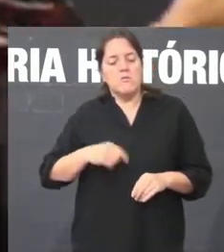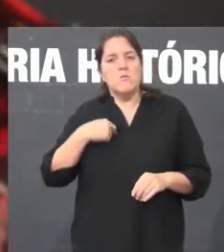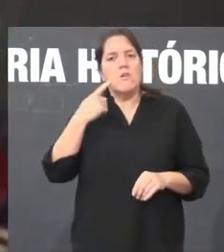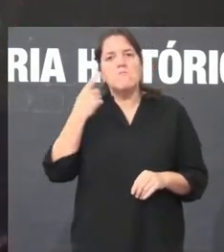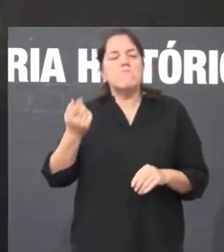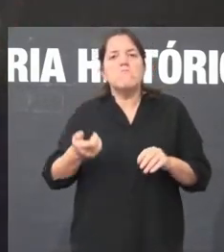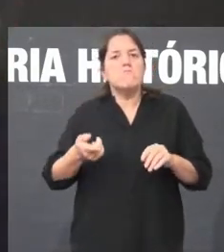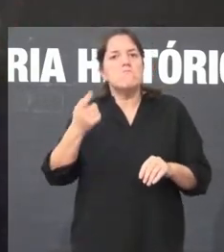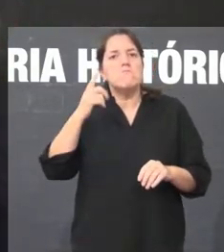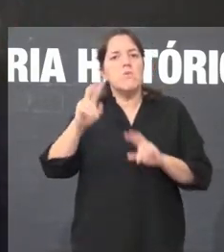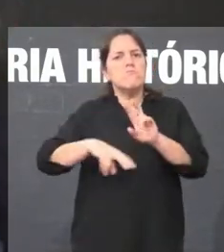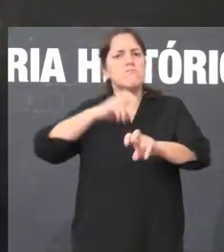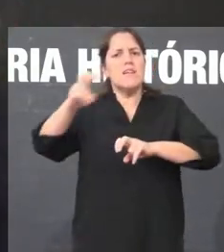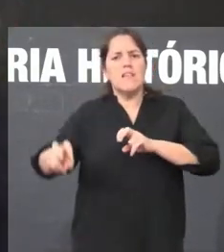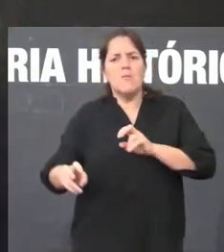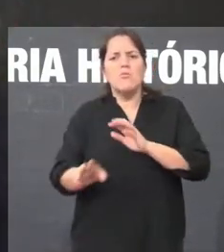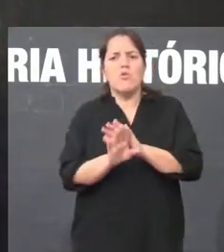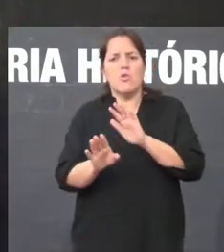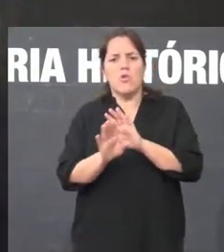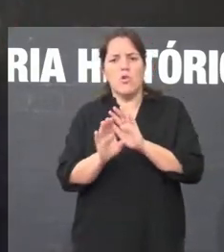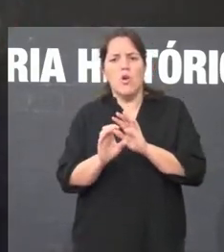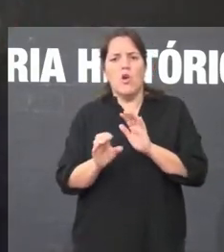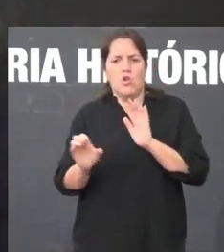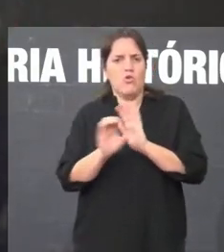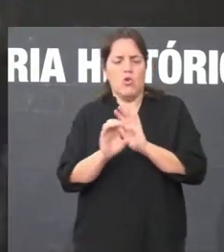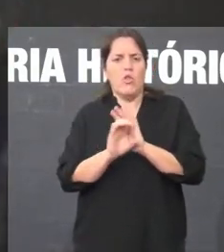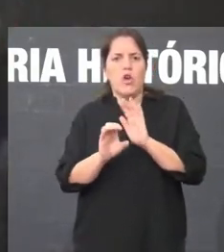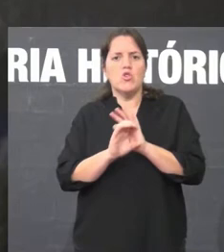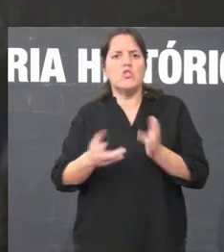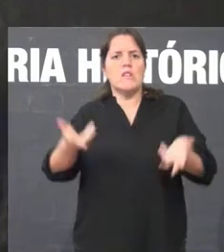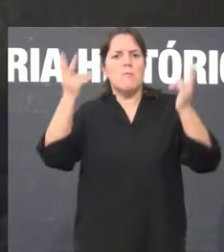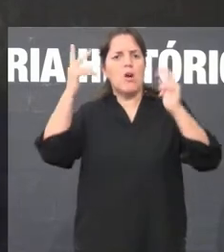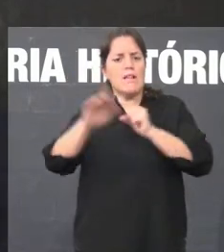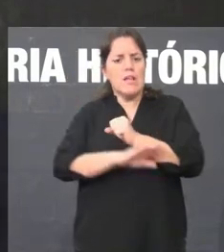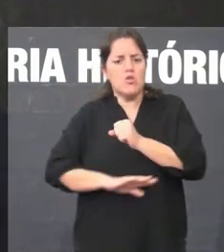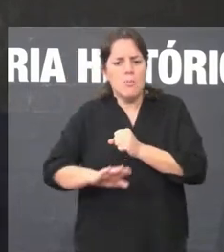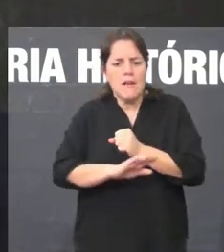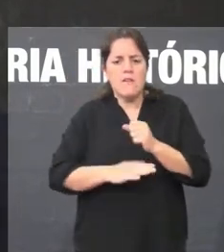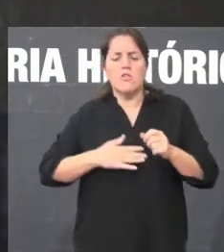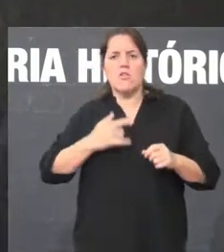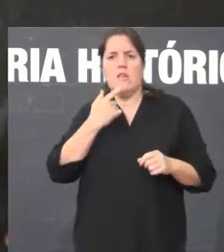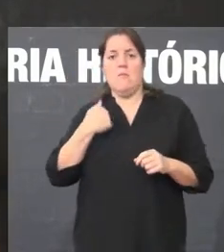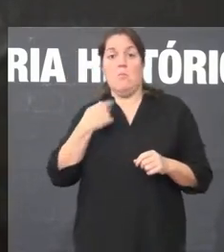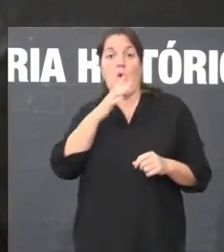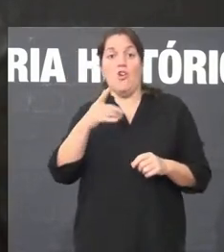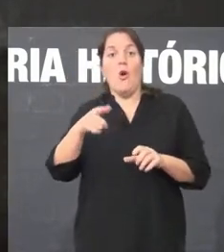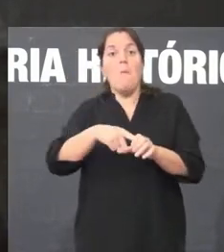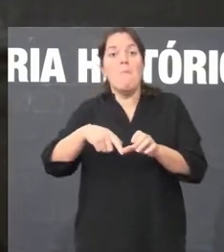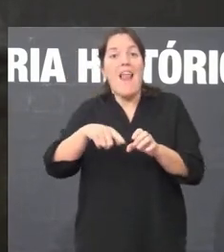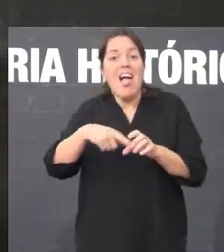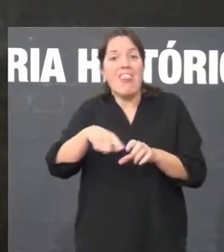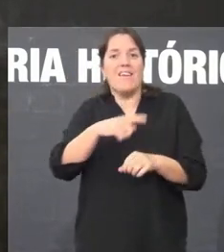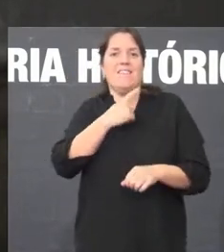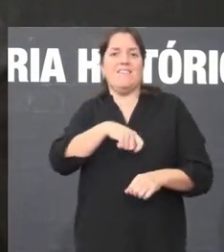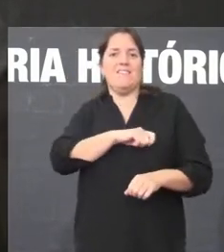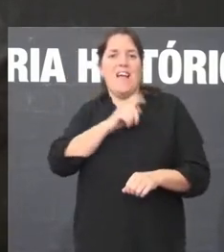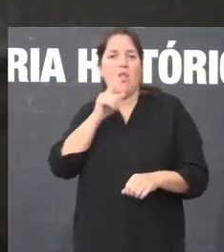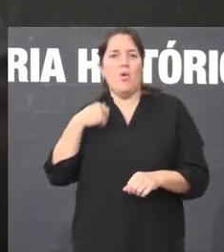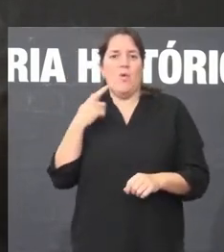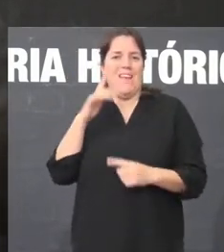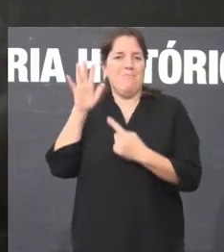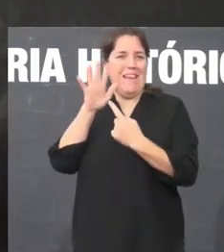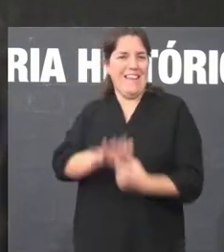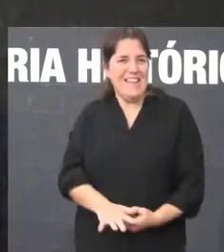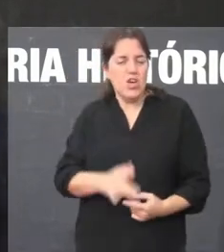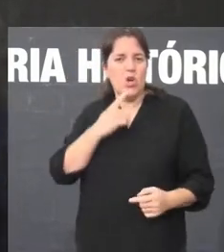códigos democráticos más básicos. De ahí las cloacas del Estado, de ahí la represión y